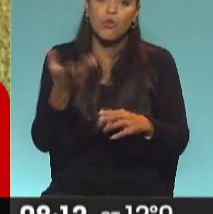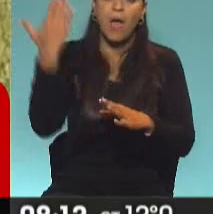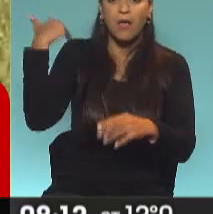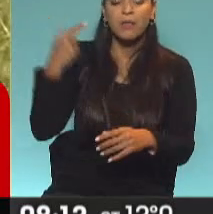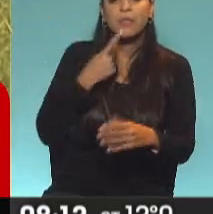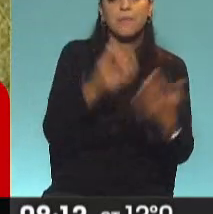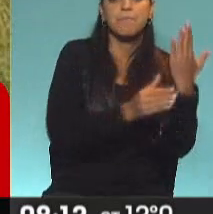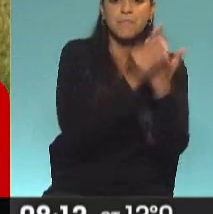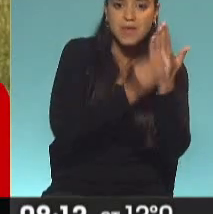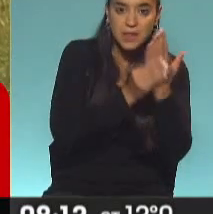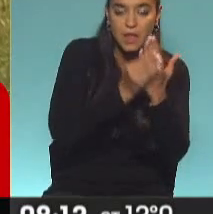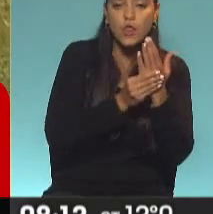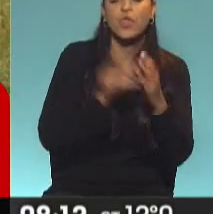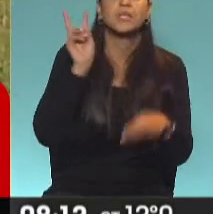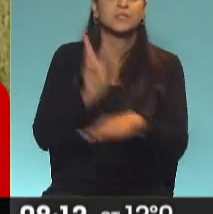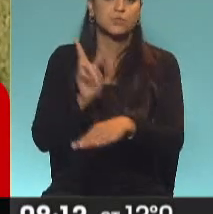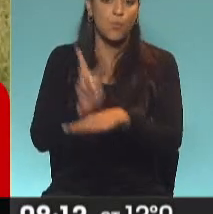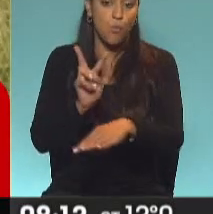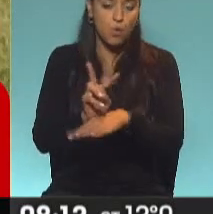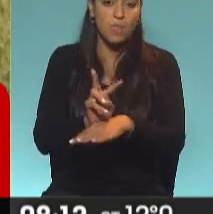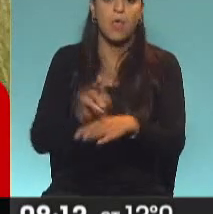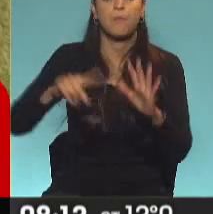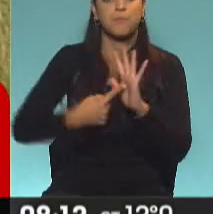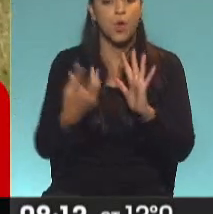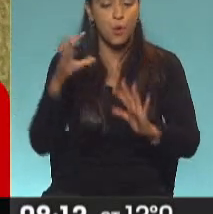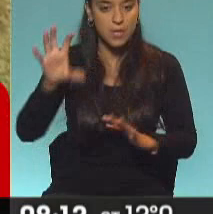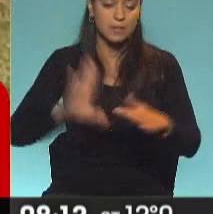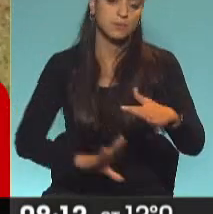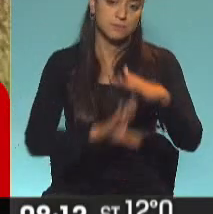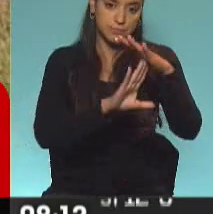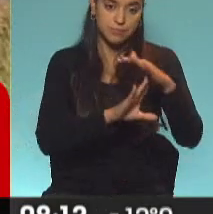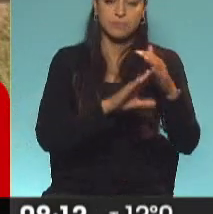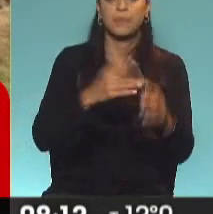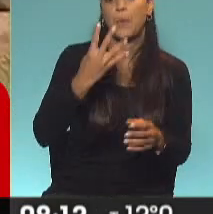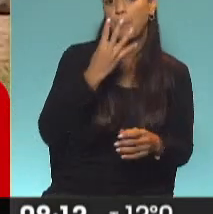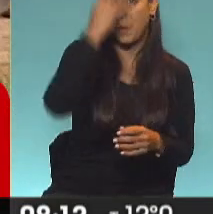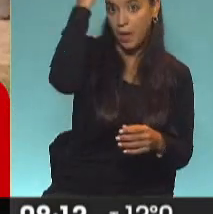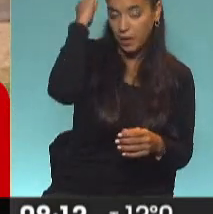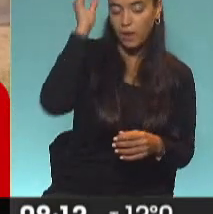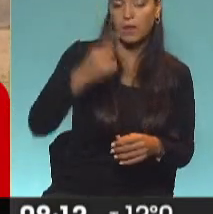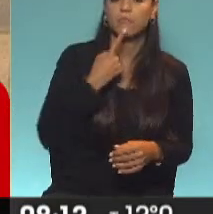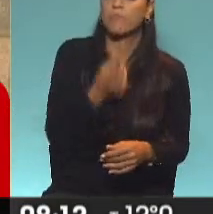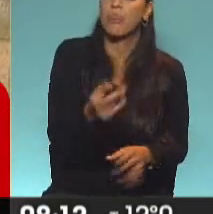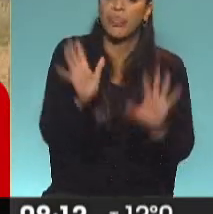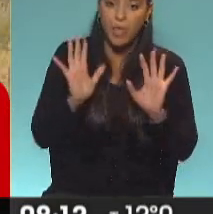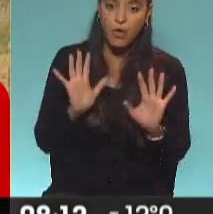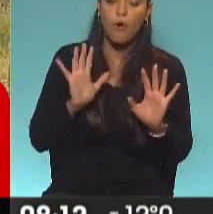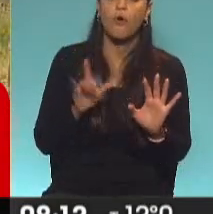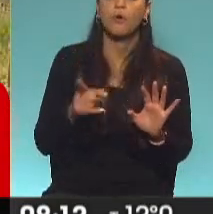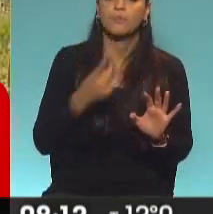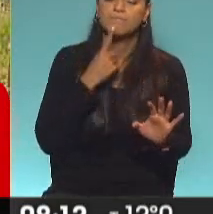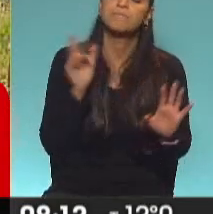del Ministerio de Seguridad de la provincia, encabezado por Sergio Berni, cuando dijo que en principio